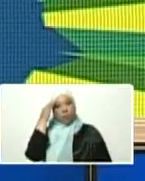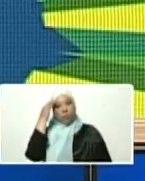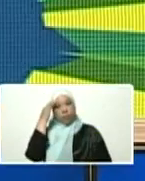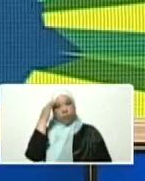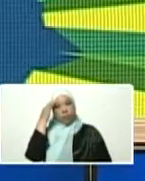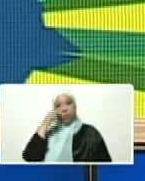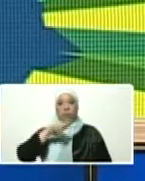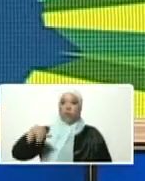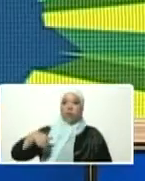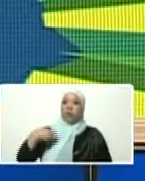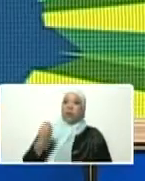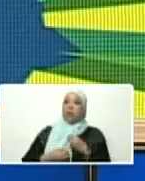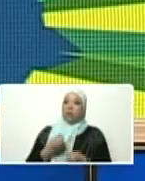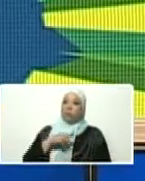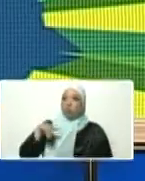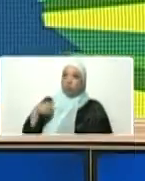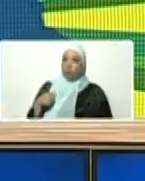Y nosotros lo que hicimos fue